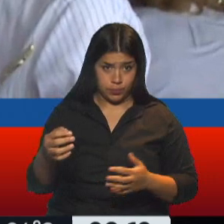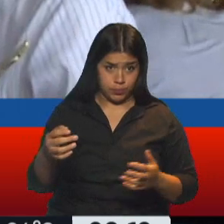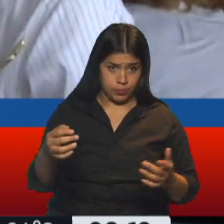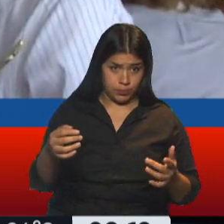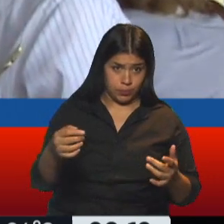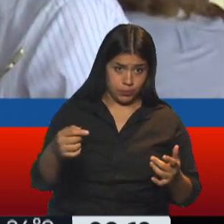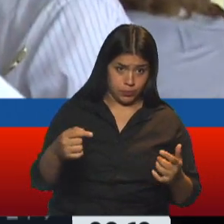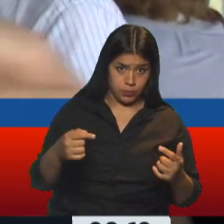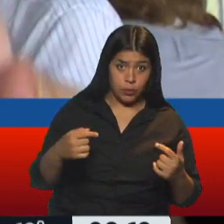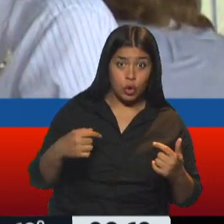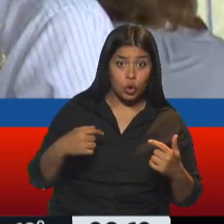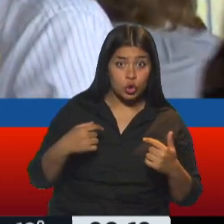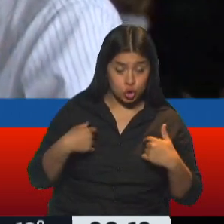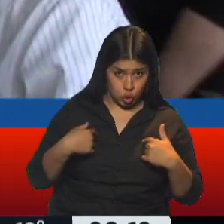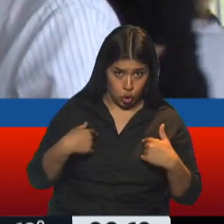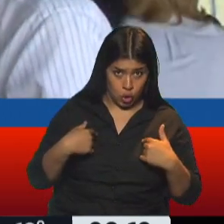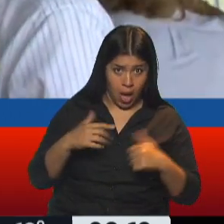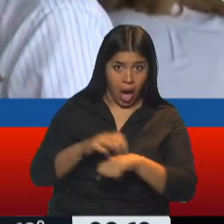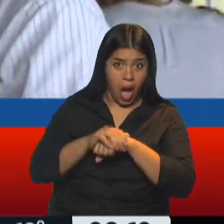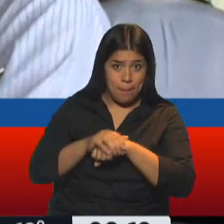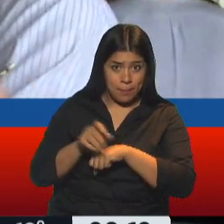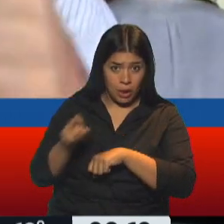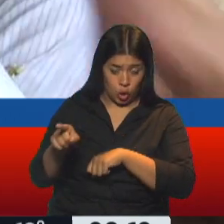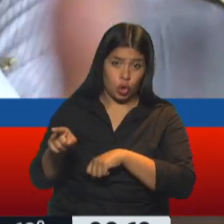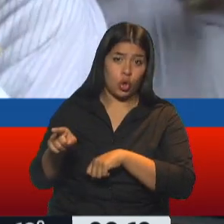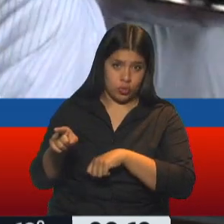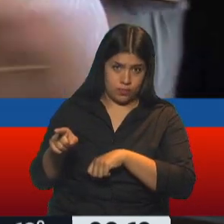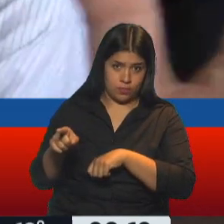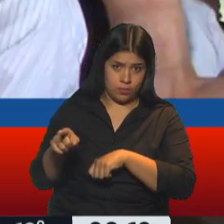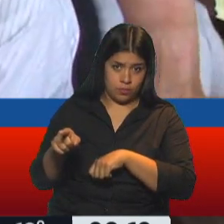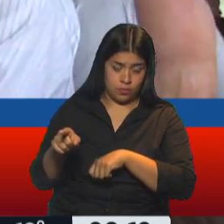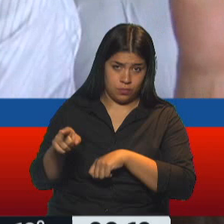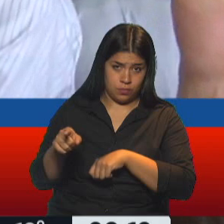tuve posibilidad de ser amigo de él. Como amigo,